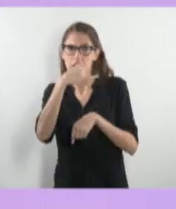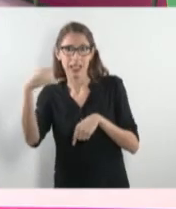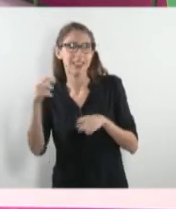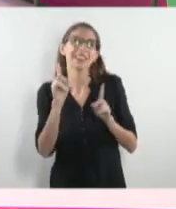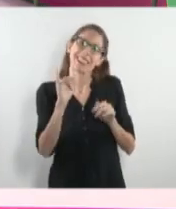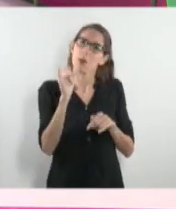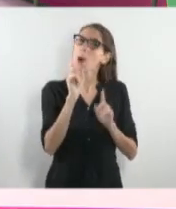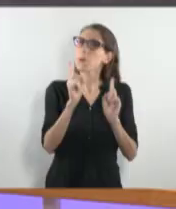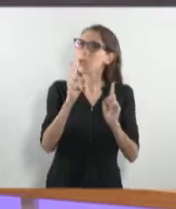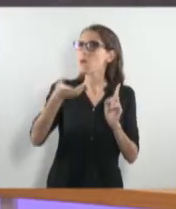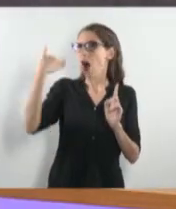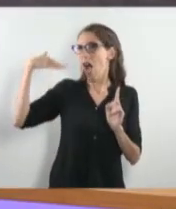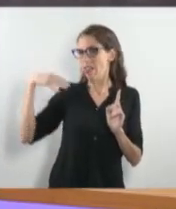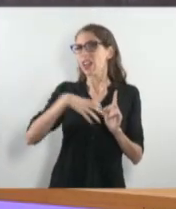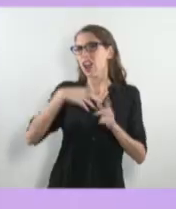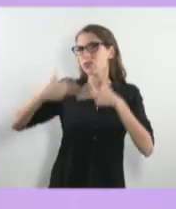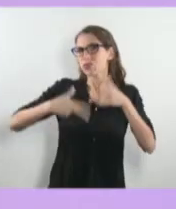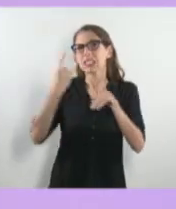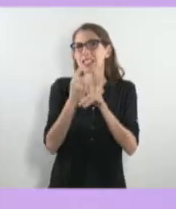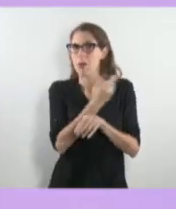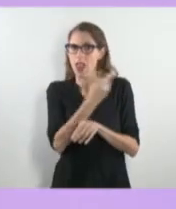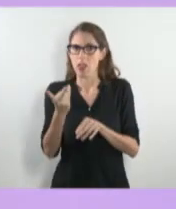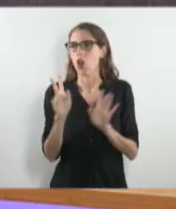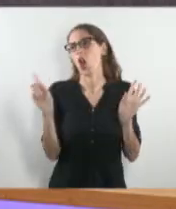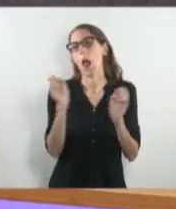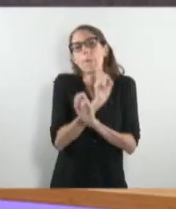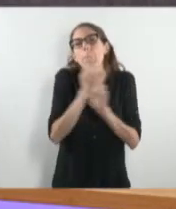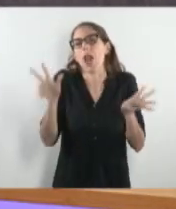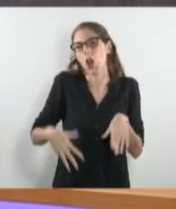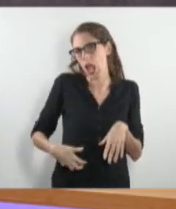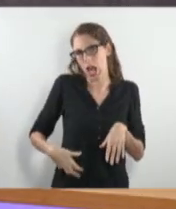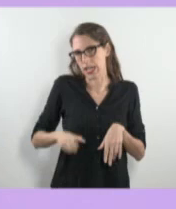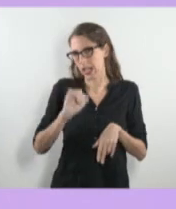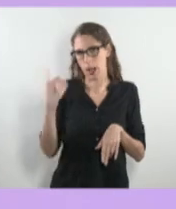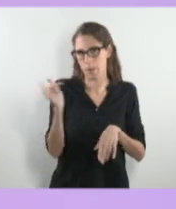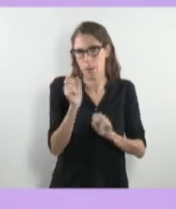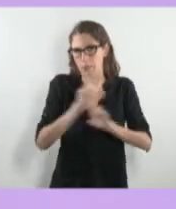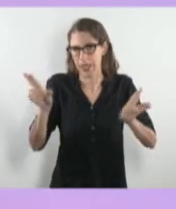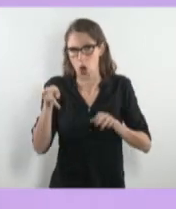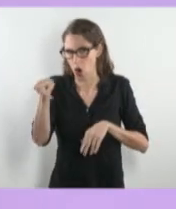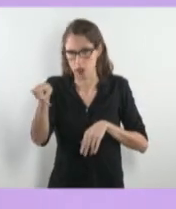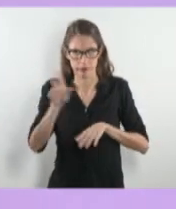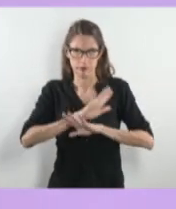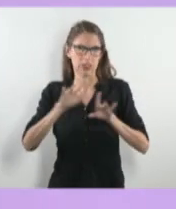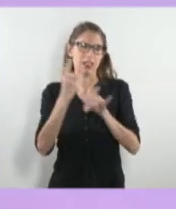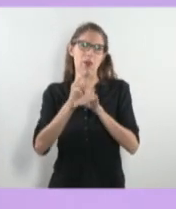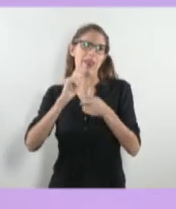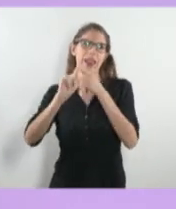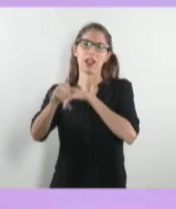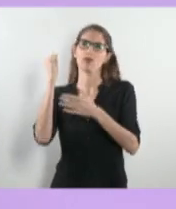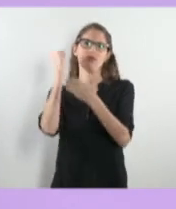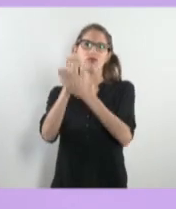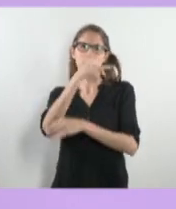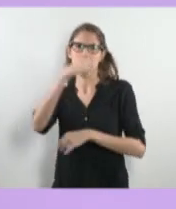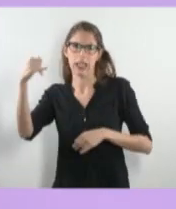No, con las grasas, peor que las grasas, se lleva... No. Todas sí, las maldades. Sí, pobre, las grasas, ¿no? Sí, se llevan, sí. Es el podio. El Los podio. Hidratos